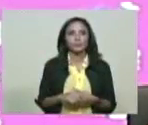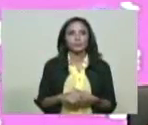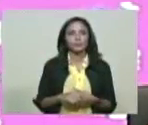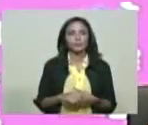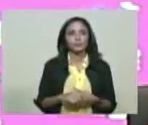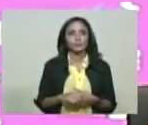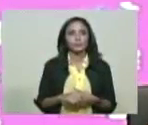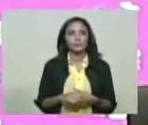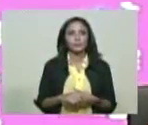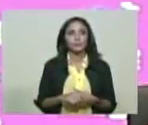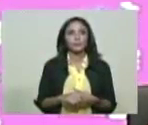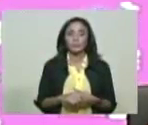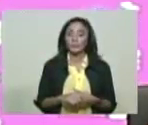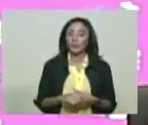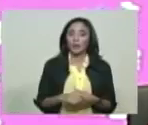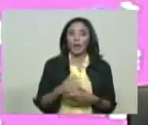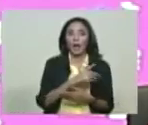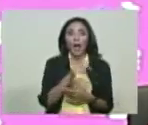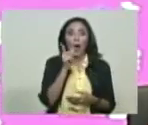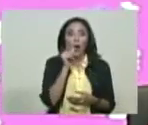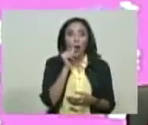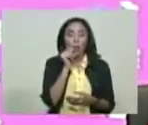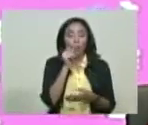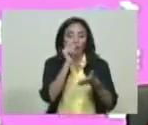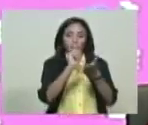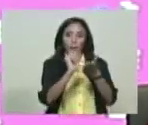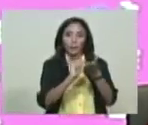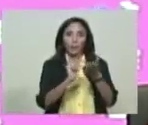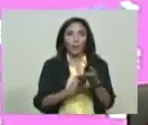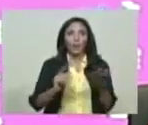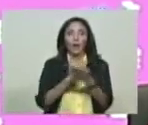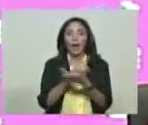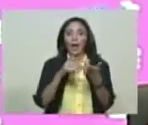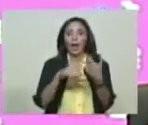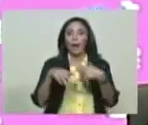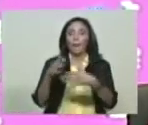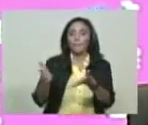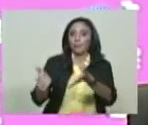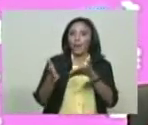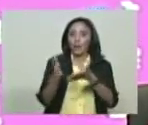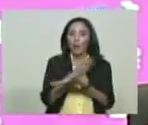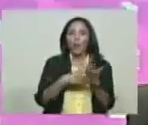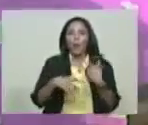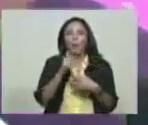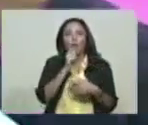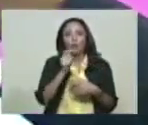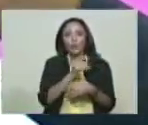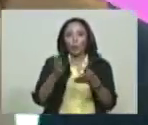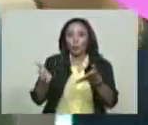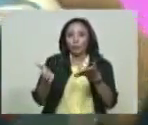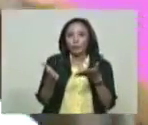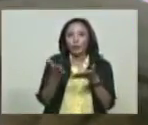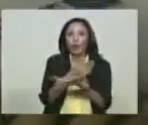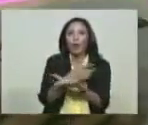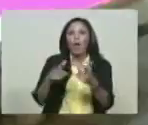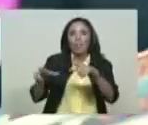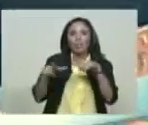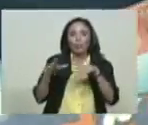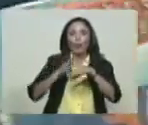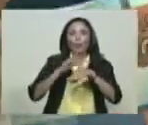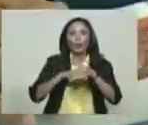lo que ganó un premio nacional de periodismo a las portadas así que este periódico